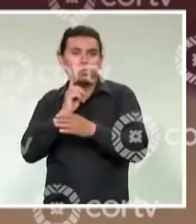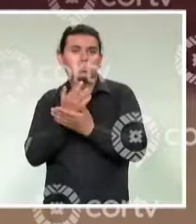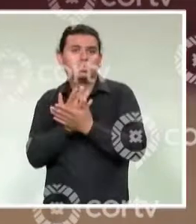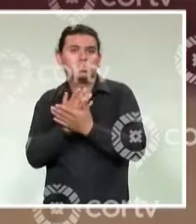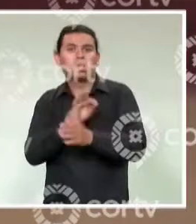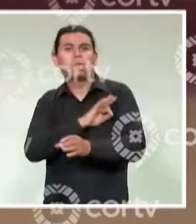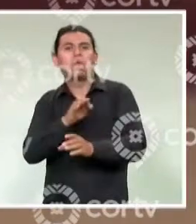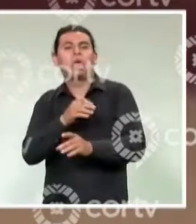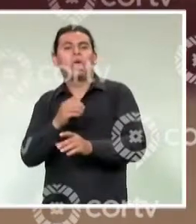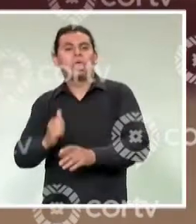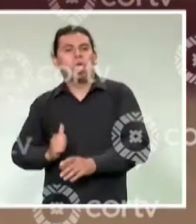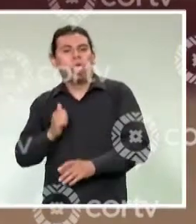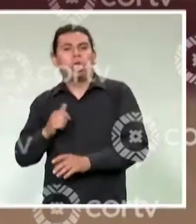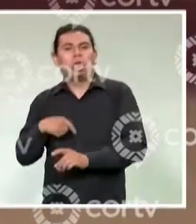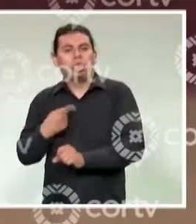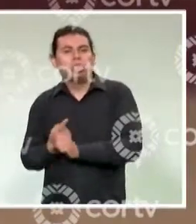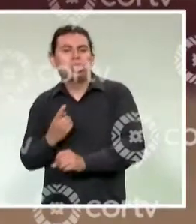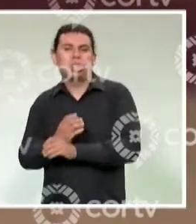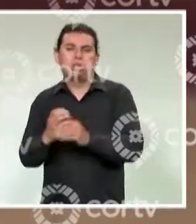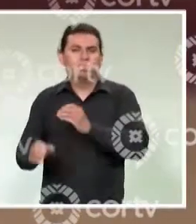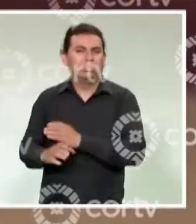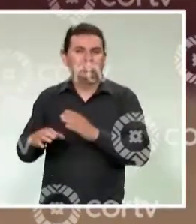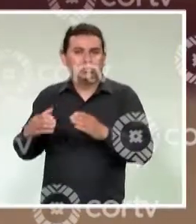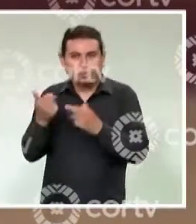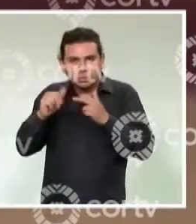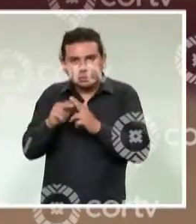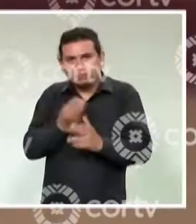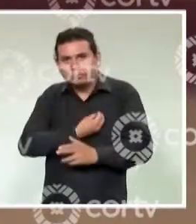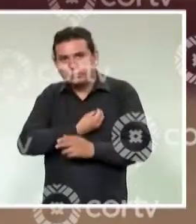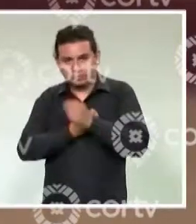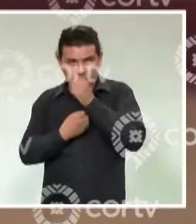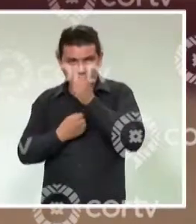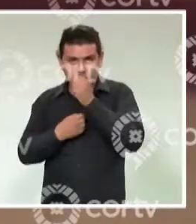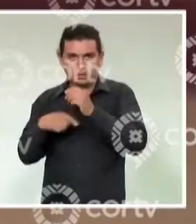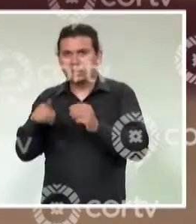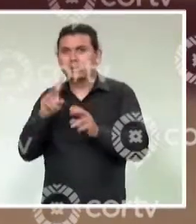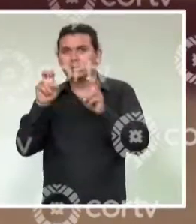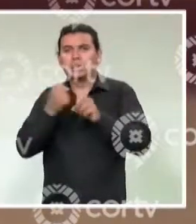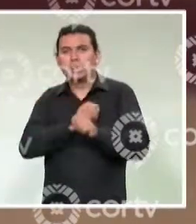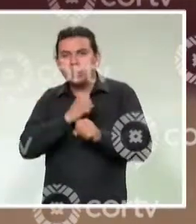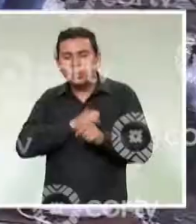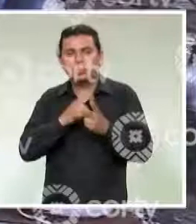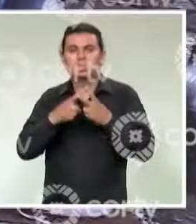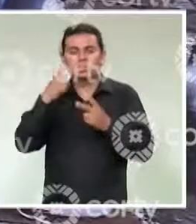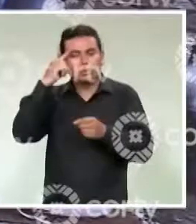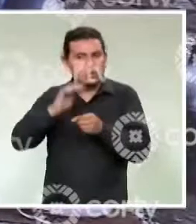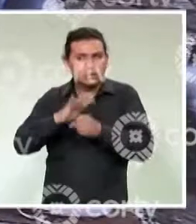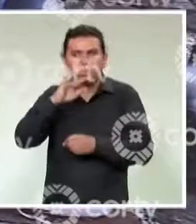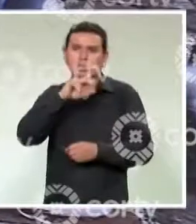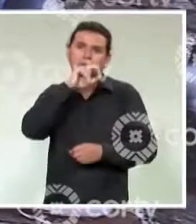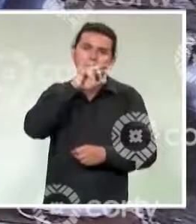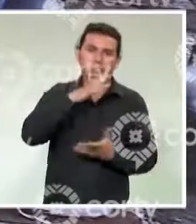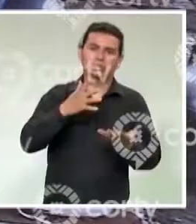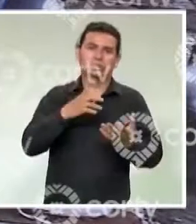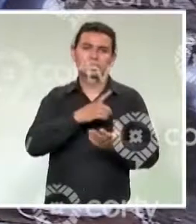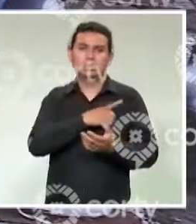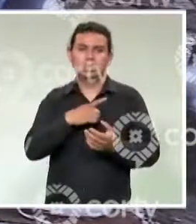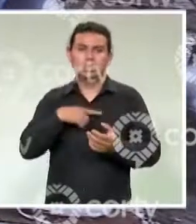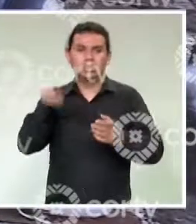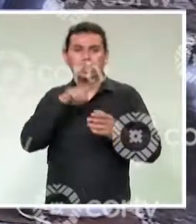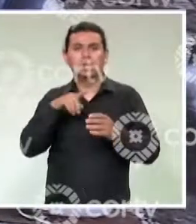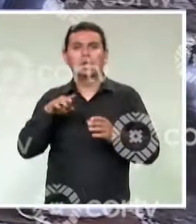pueden ser objeto de violencia de acoso o abuso sexual además de que son más vulnerables en temas de salud y de estrés emocional porque